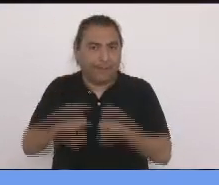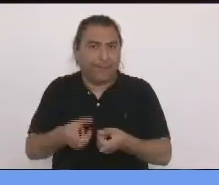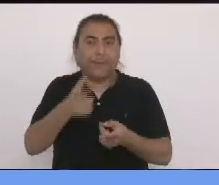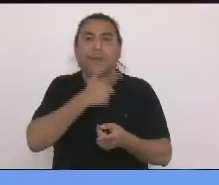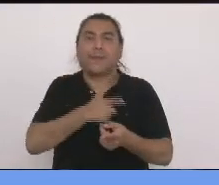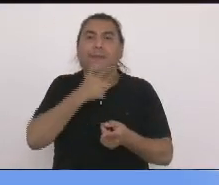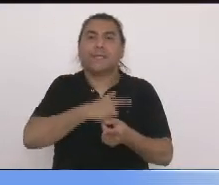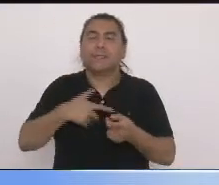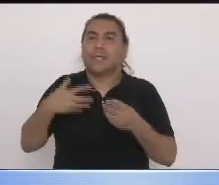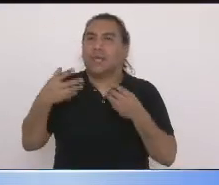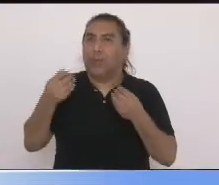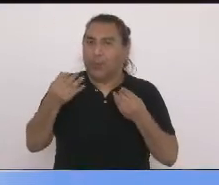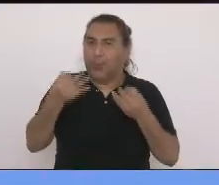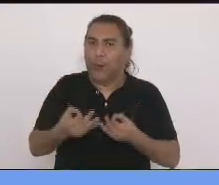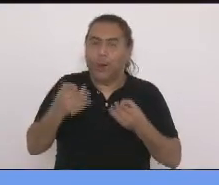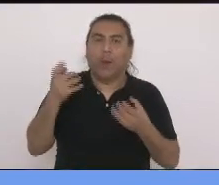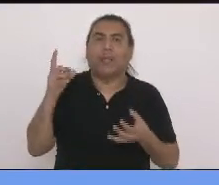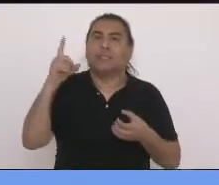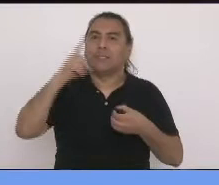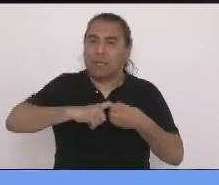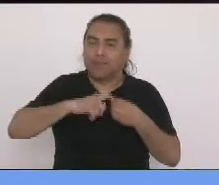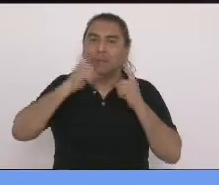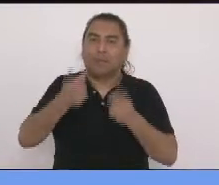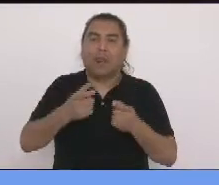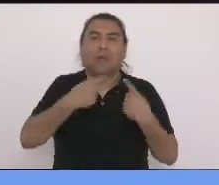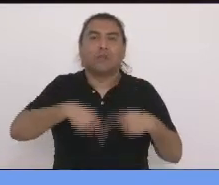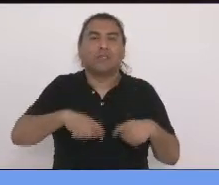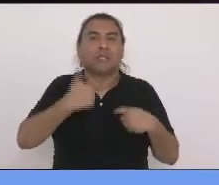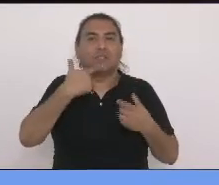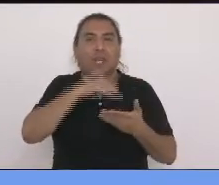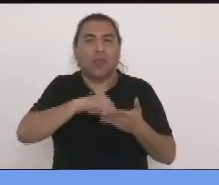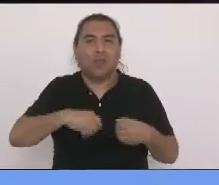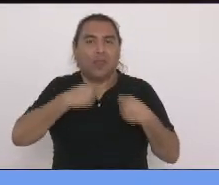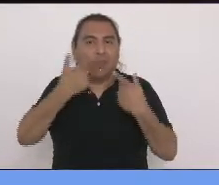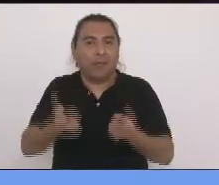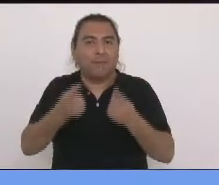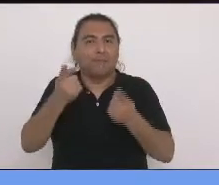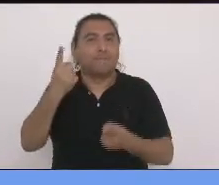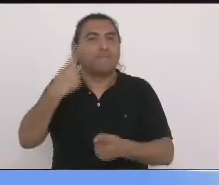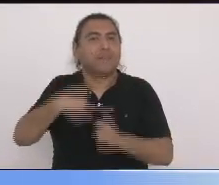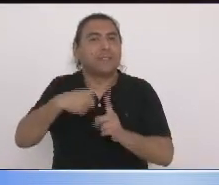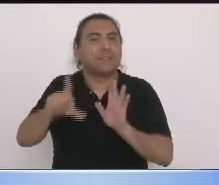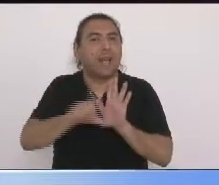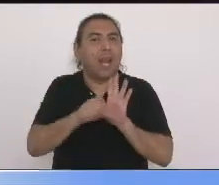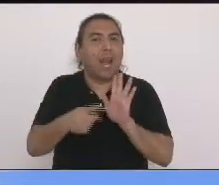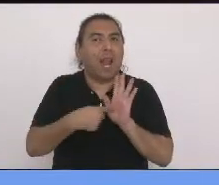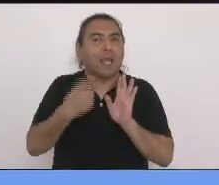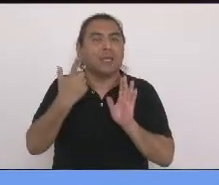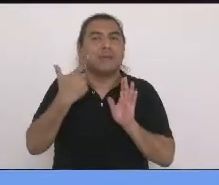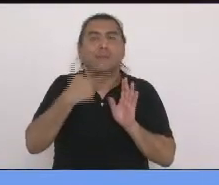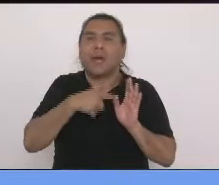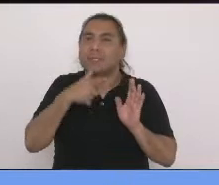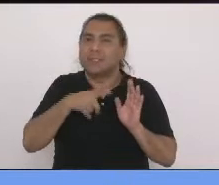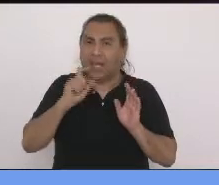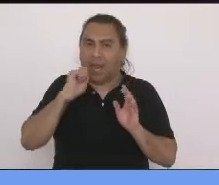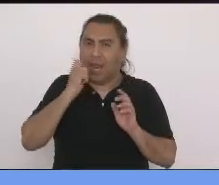bueno el ensamble entre lo que aportan estos senadores más la ley que mandó el ejecutivo me parece que sale una linda ley